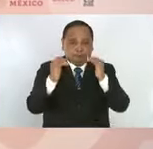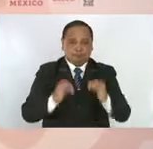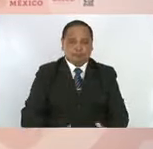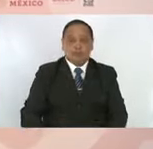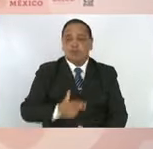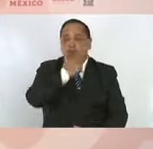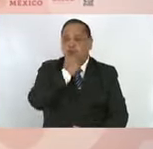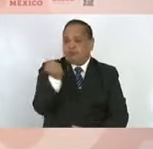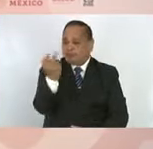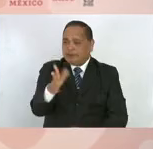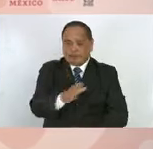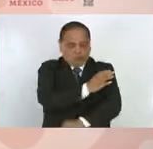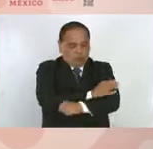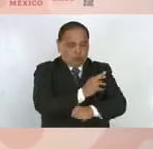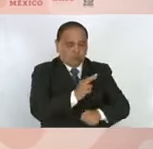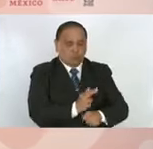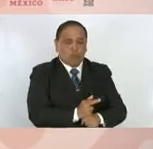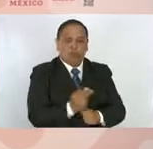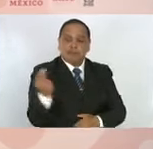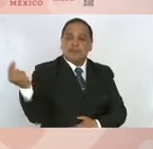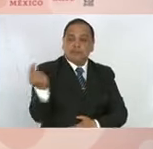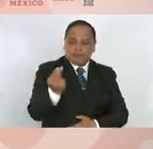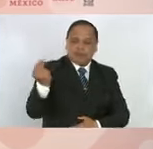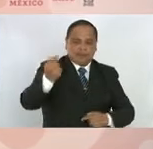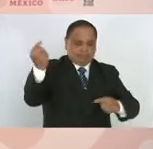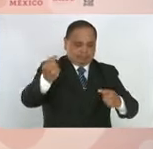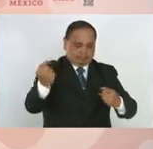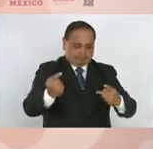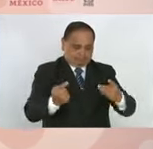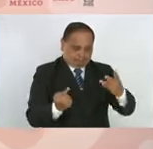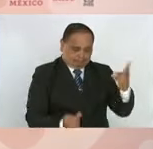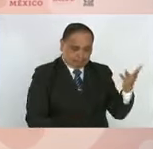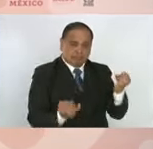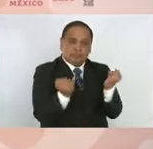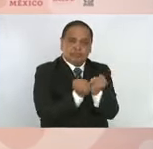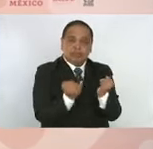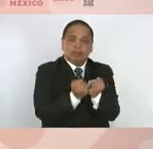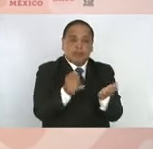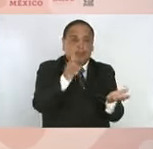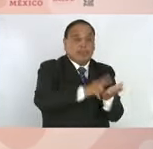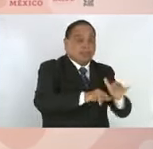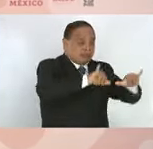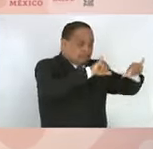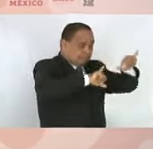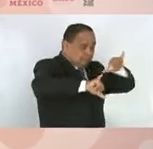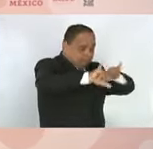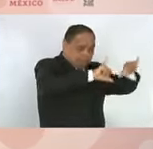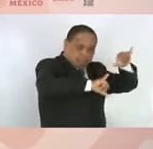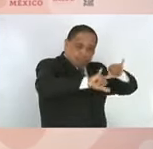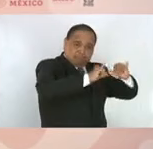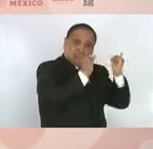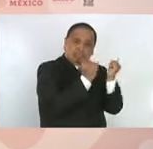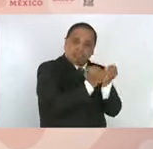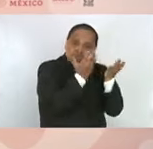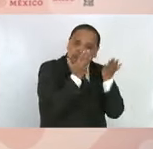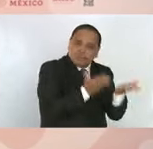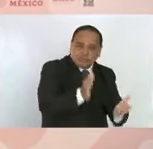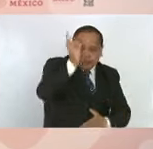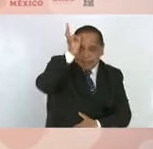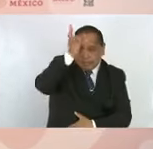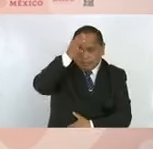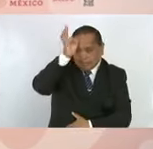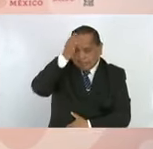coordinaron las necesidades de nuestros laboratorios y desde luego de los